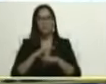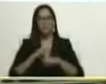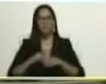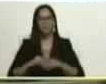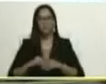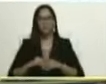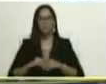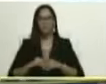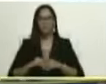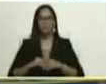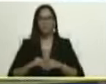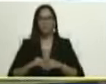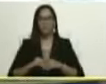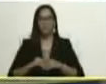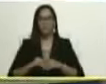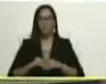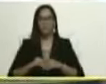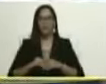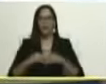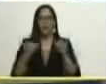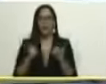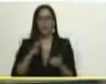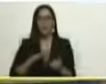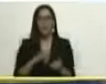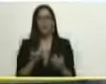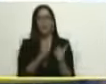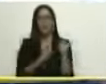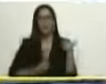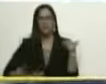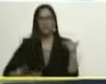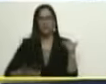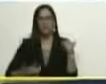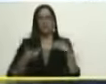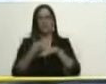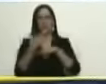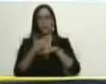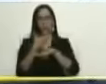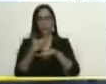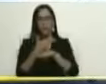La Torrica con la presidencia de Honduras,